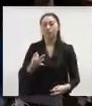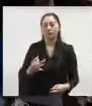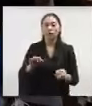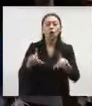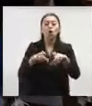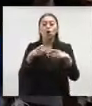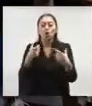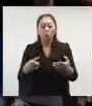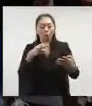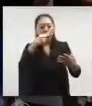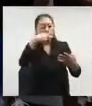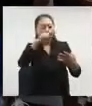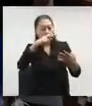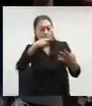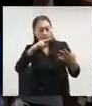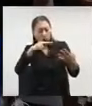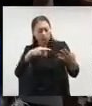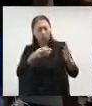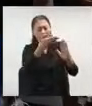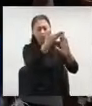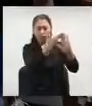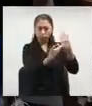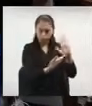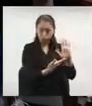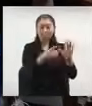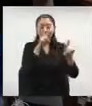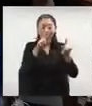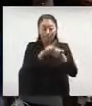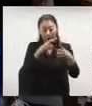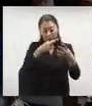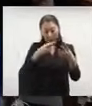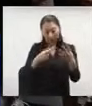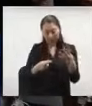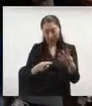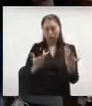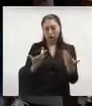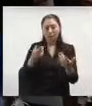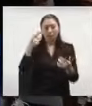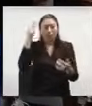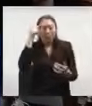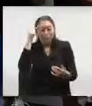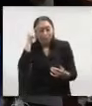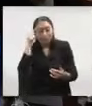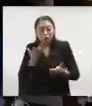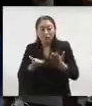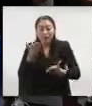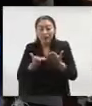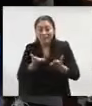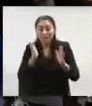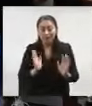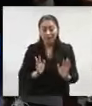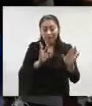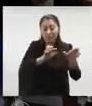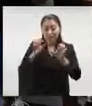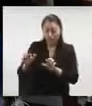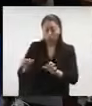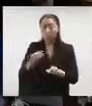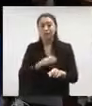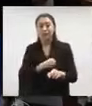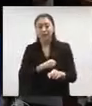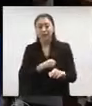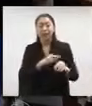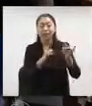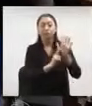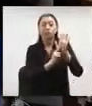son las calificaciones, la tabla de gradación, los requisitos. Me imagino que los candidatos que piensan postular